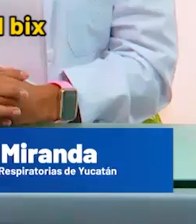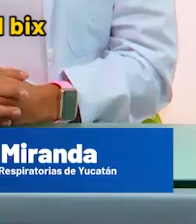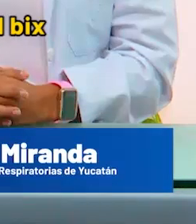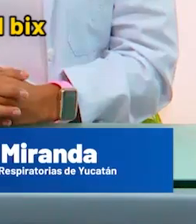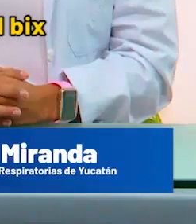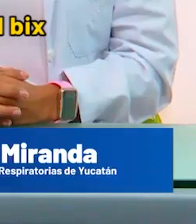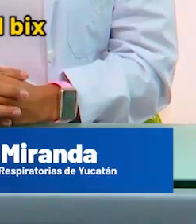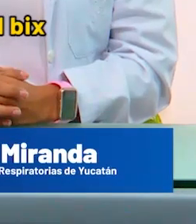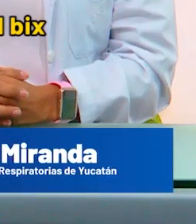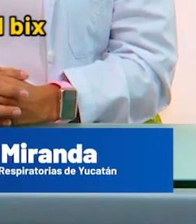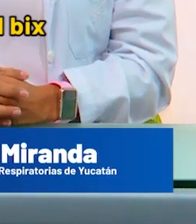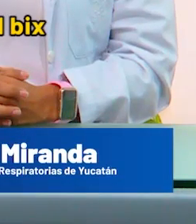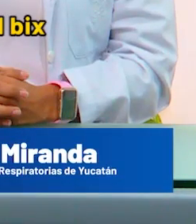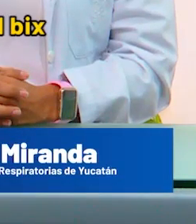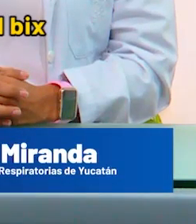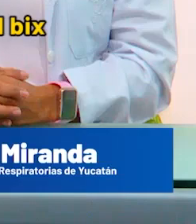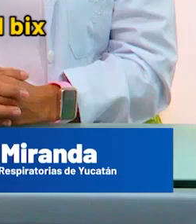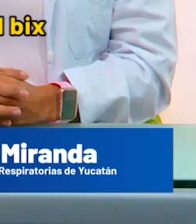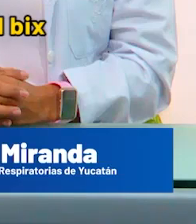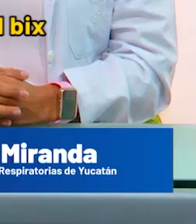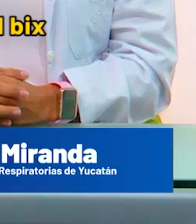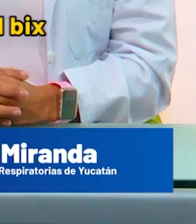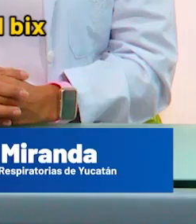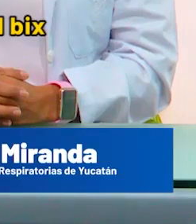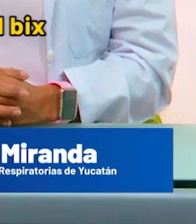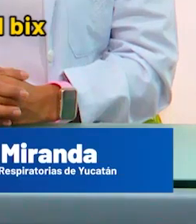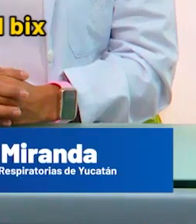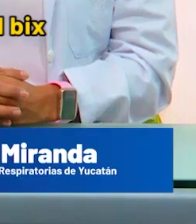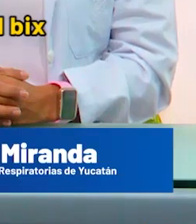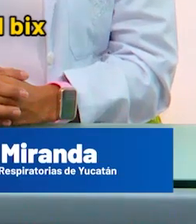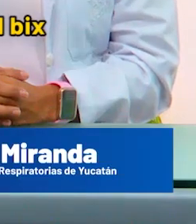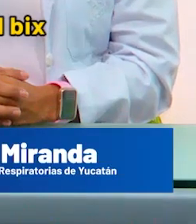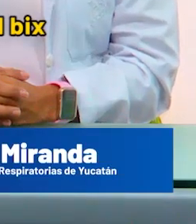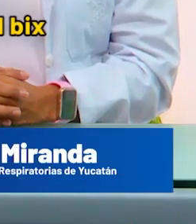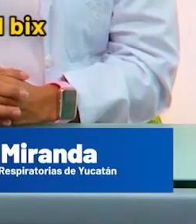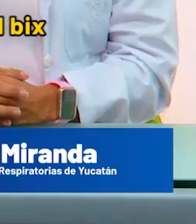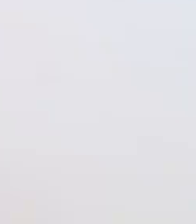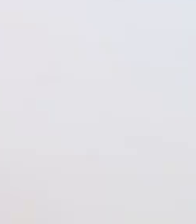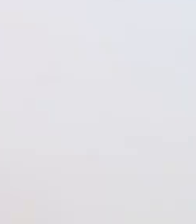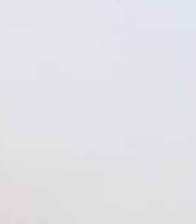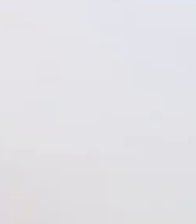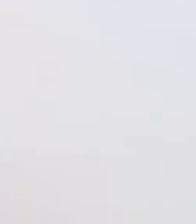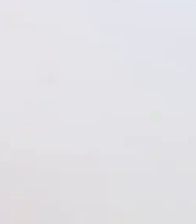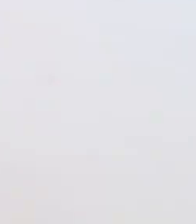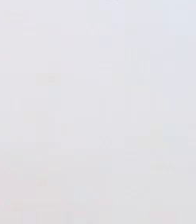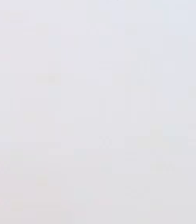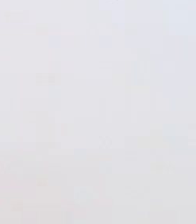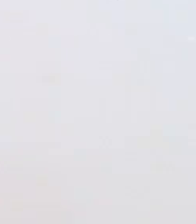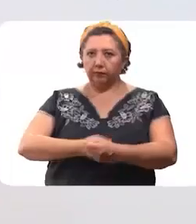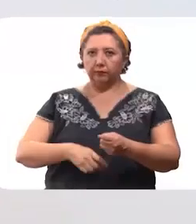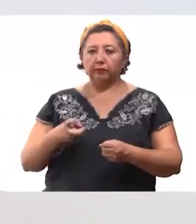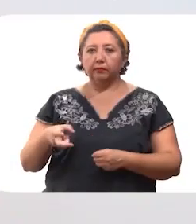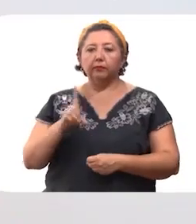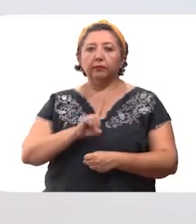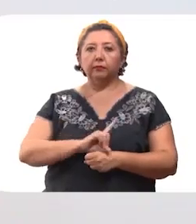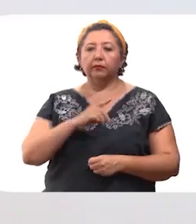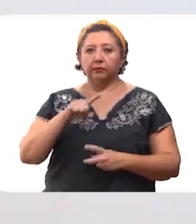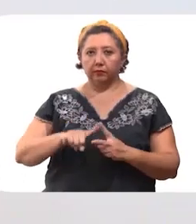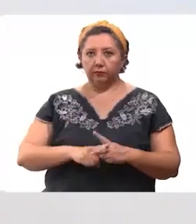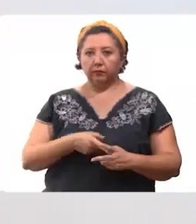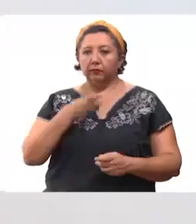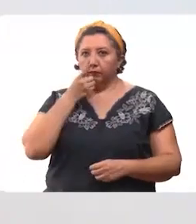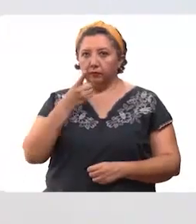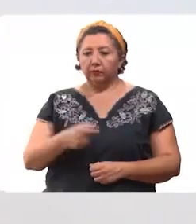Muy buenas tardes. A continuación daremos el parte diario relacionado con el COVID-19. Doctora Patti, por favor. Gracias, doctor. Buenas tardes. Este día arrancó en Mérida